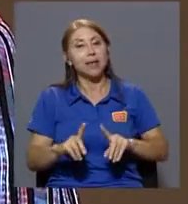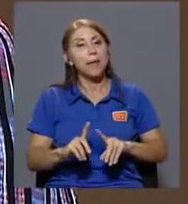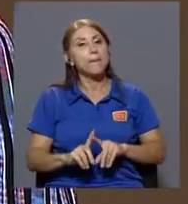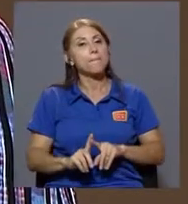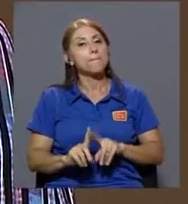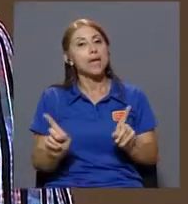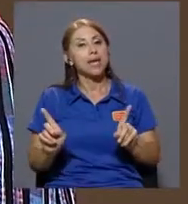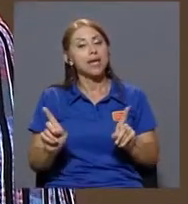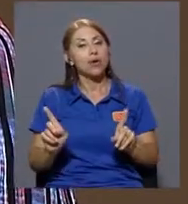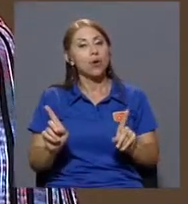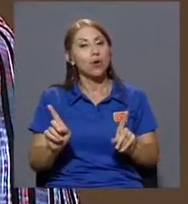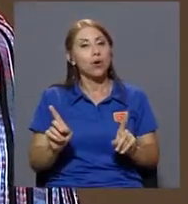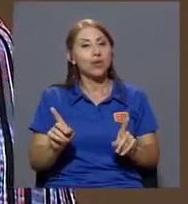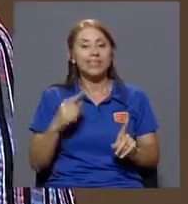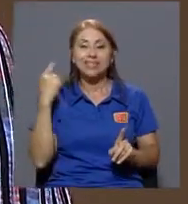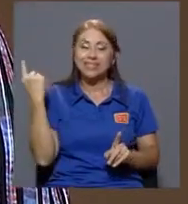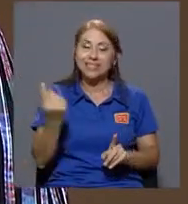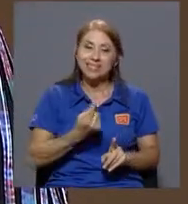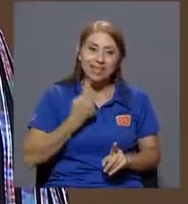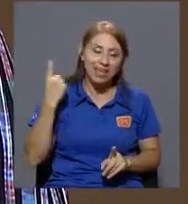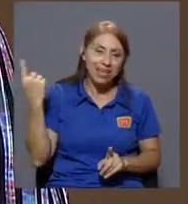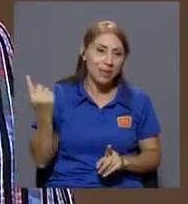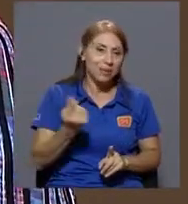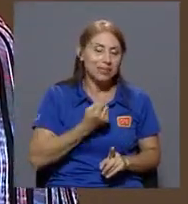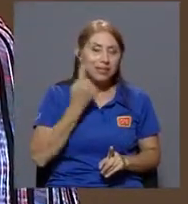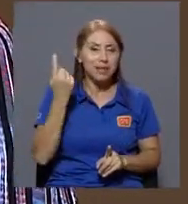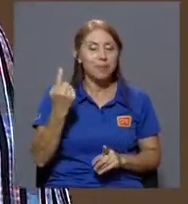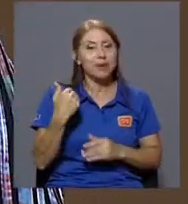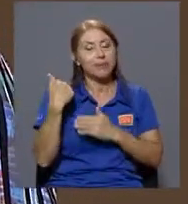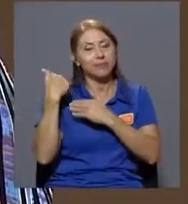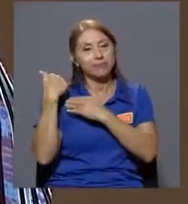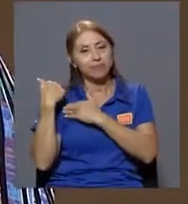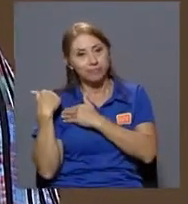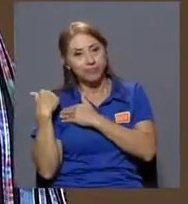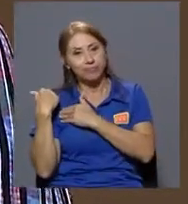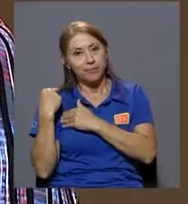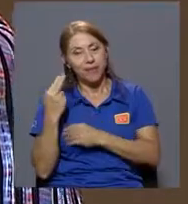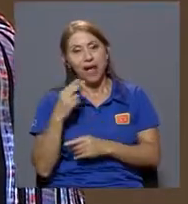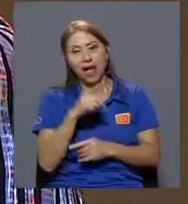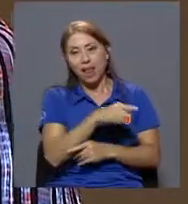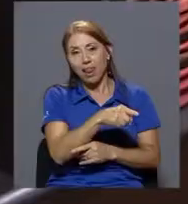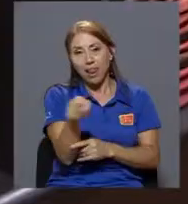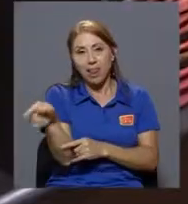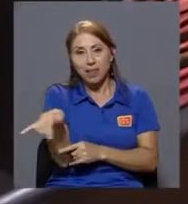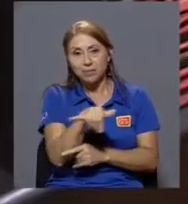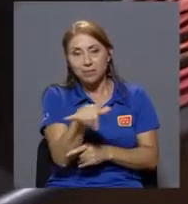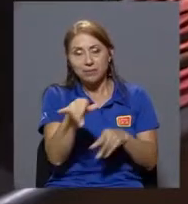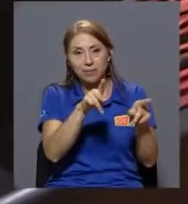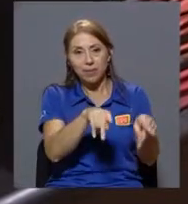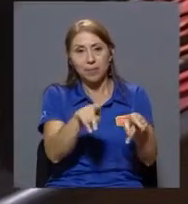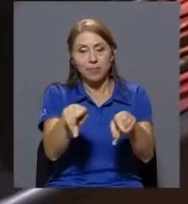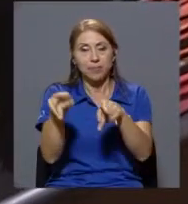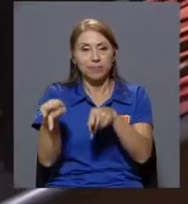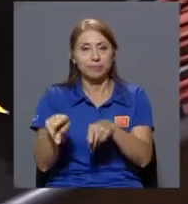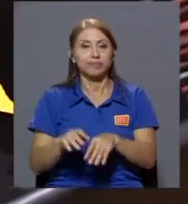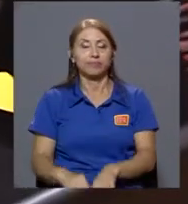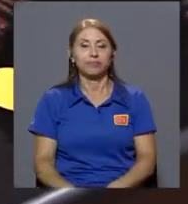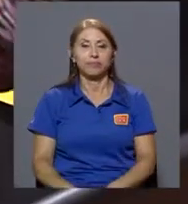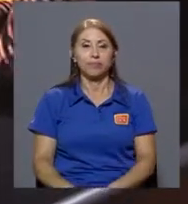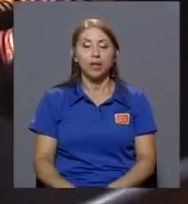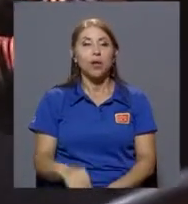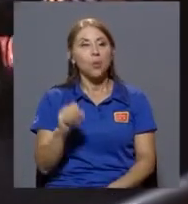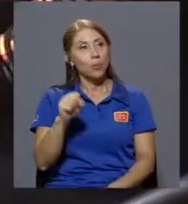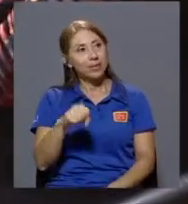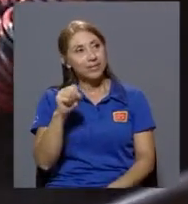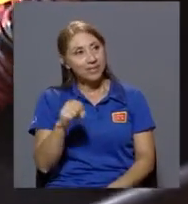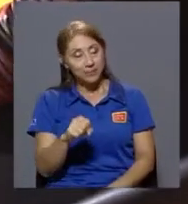los costos siempre recaen en la misma parte de la población. Sí, ahí un poco el tema es que